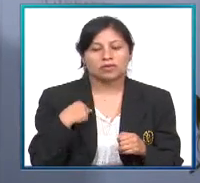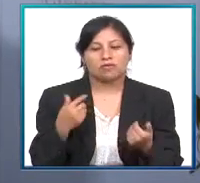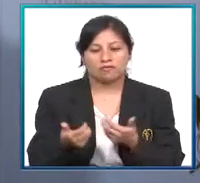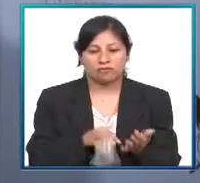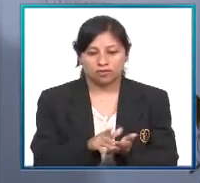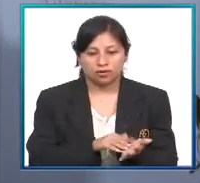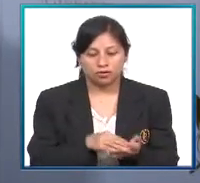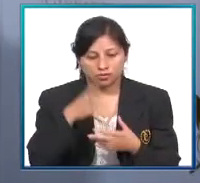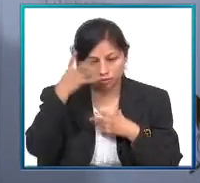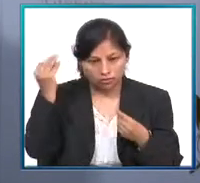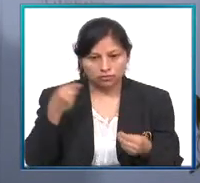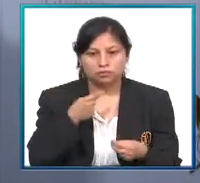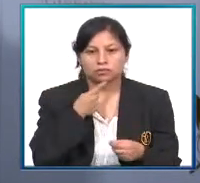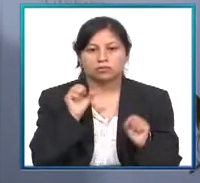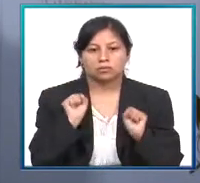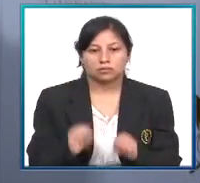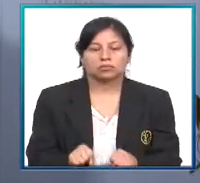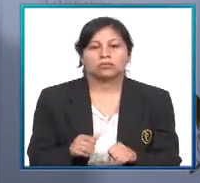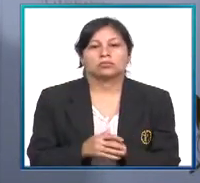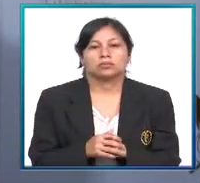UNSEC puedan tener